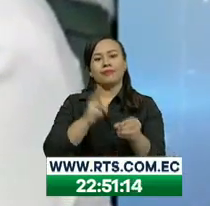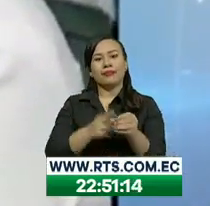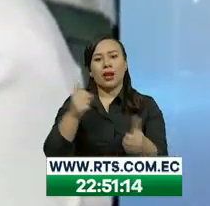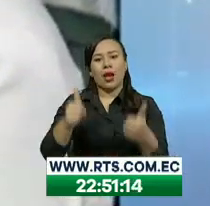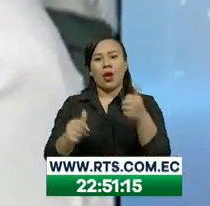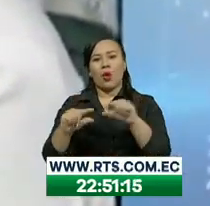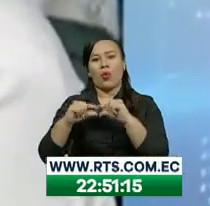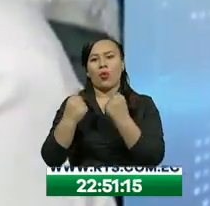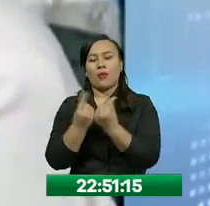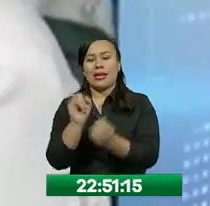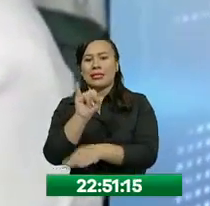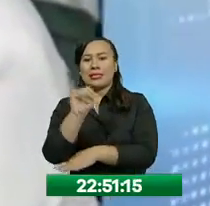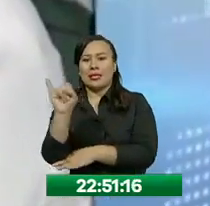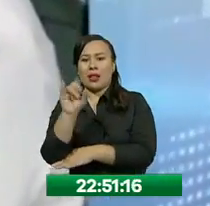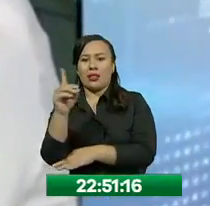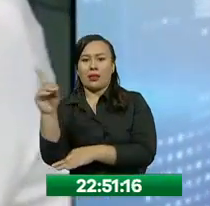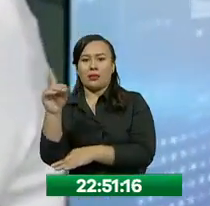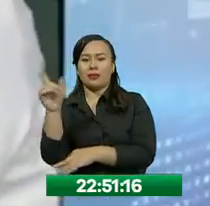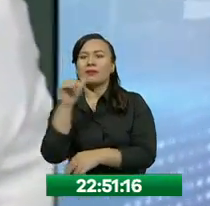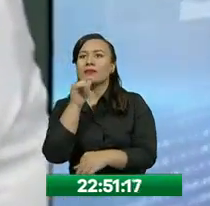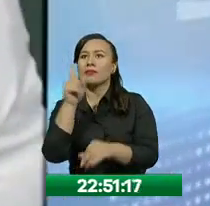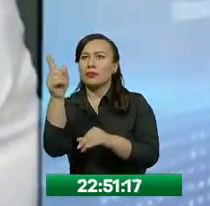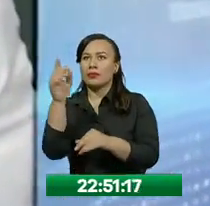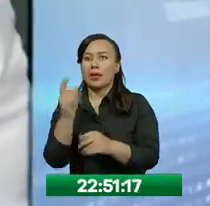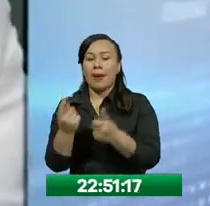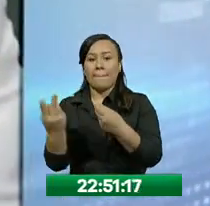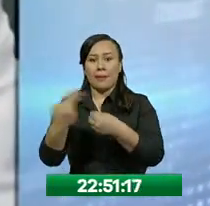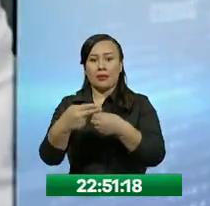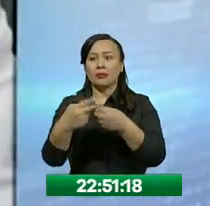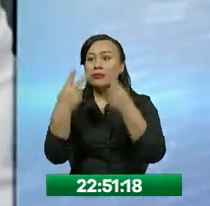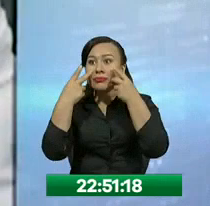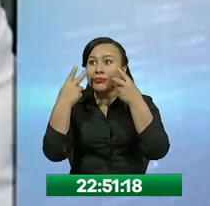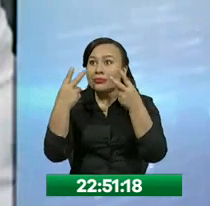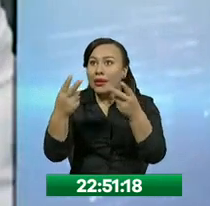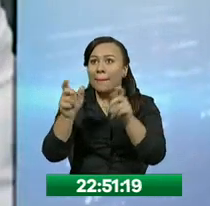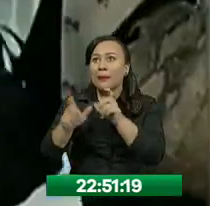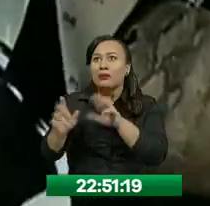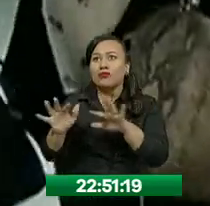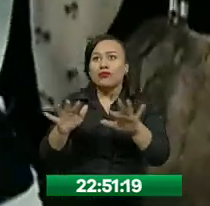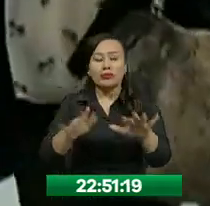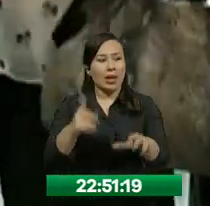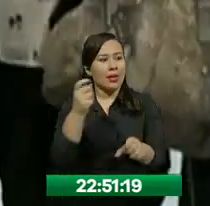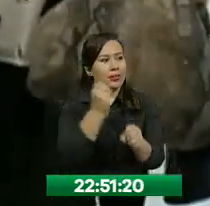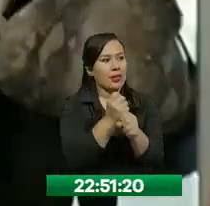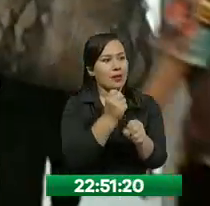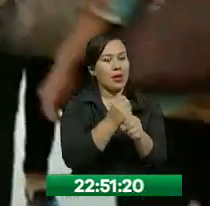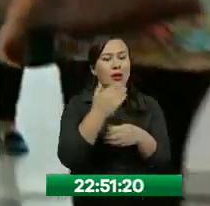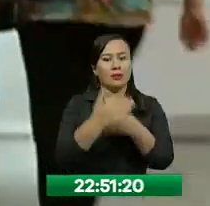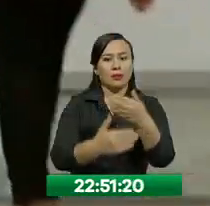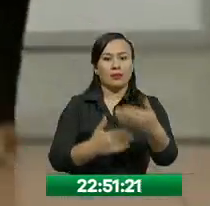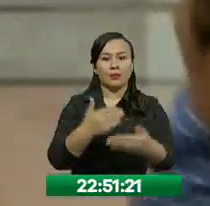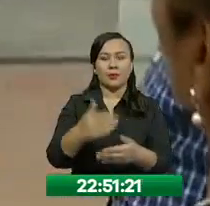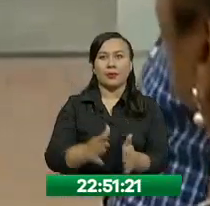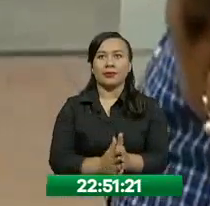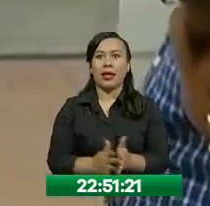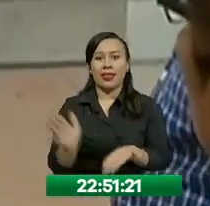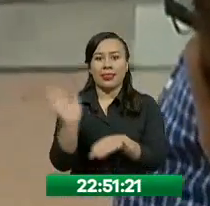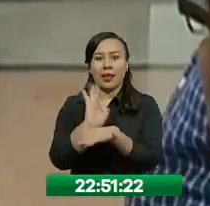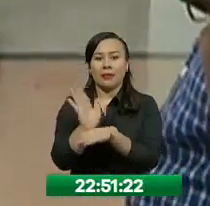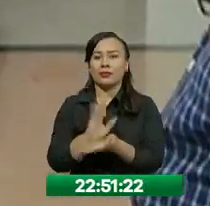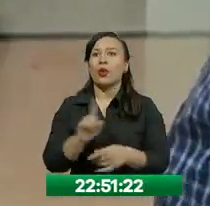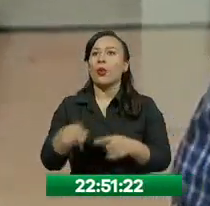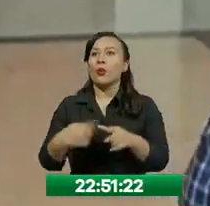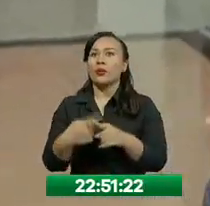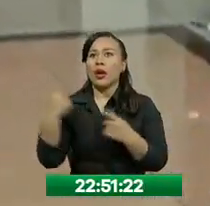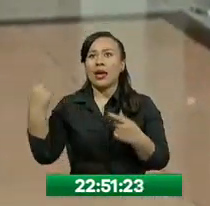partido Izquierda Democrática. Su candidatura le permitió darse a conocer y entrar a trabajar a la televisión, donde